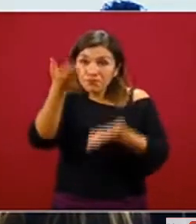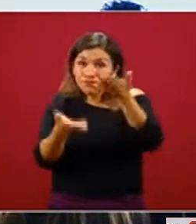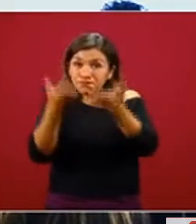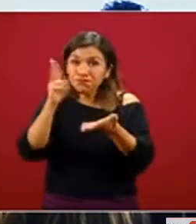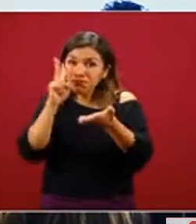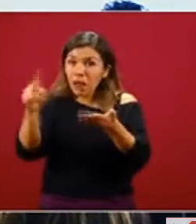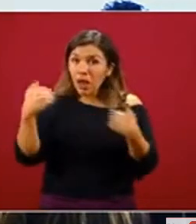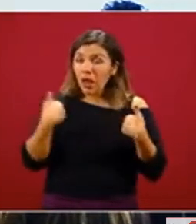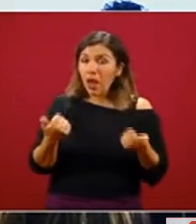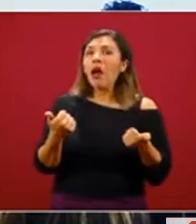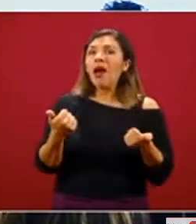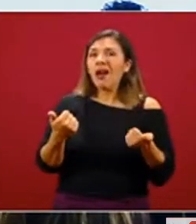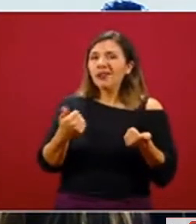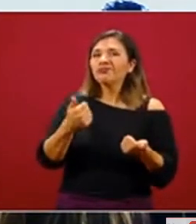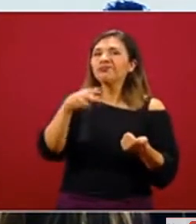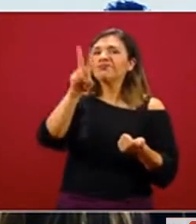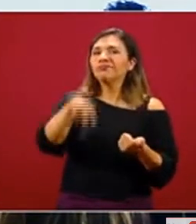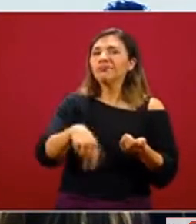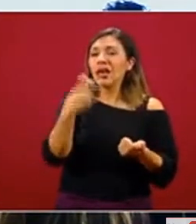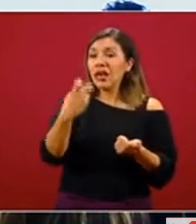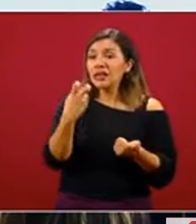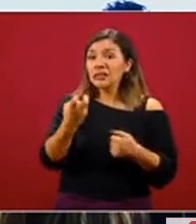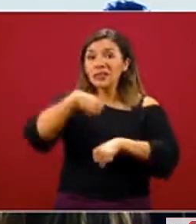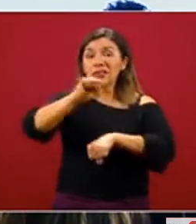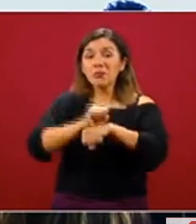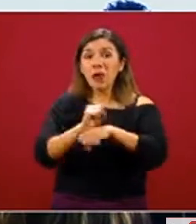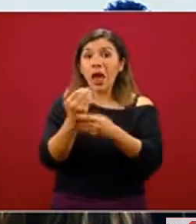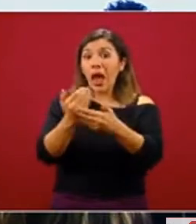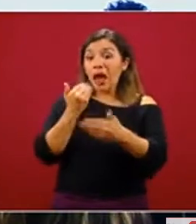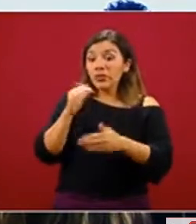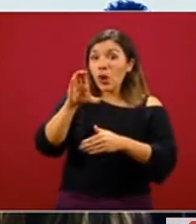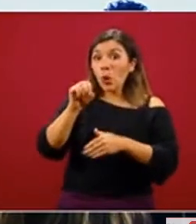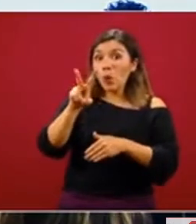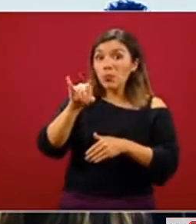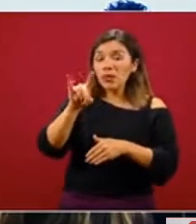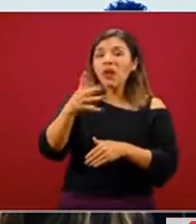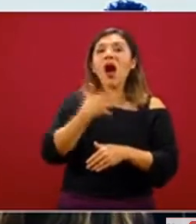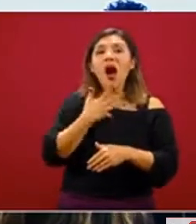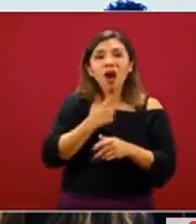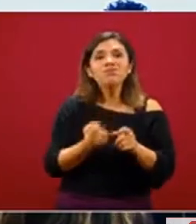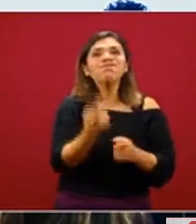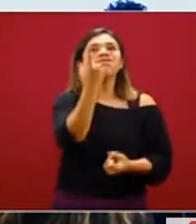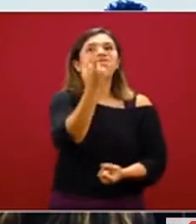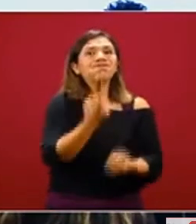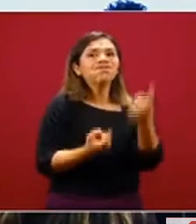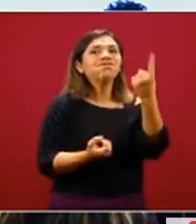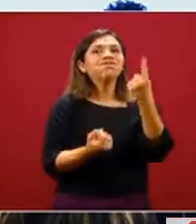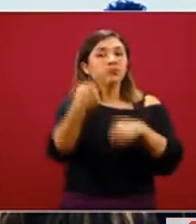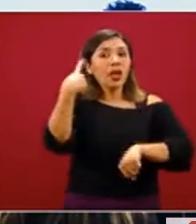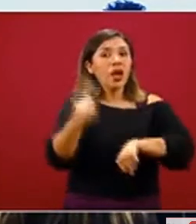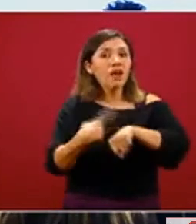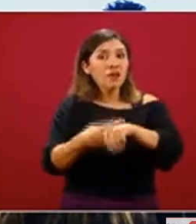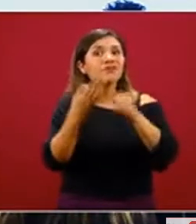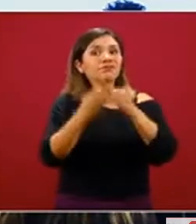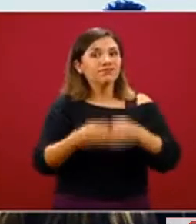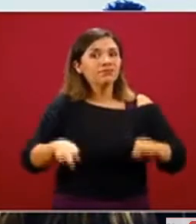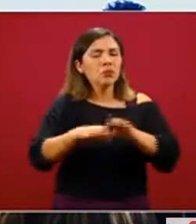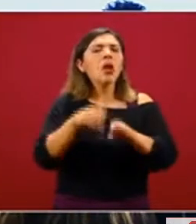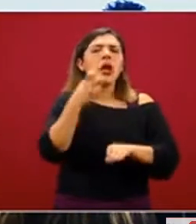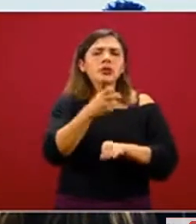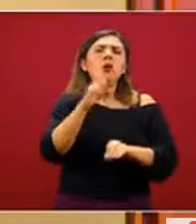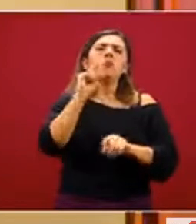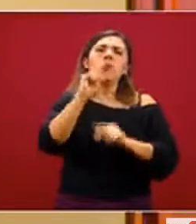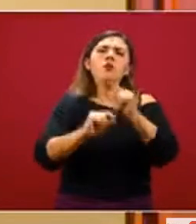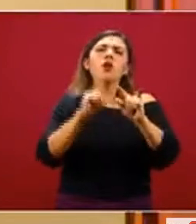pues podemos ver que sí, en efecto, en estas semanas antes de COVID teníamos unos brotes importantes que estaban, pero que han ido bajando y